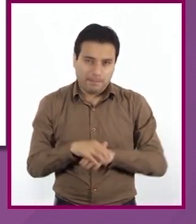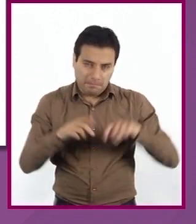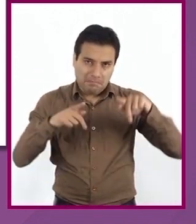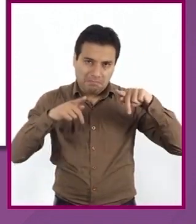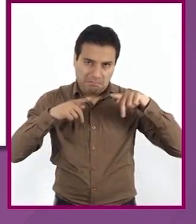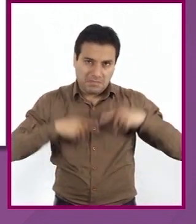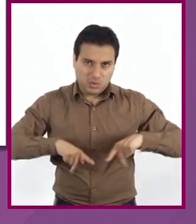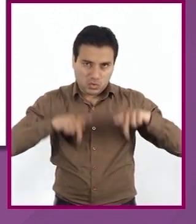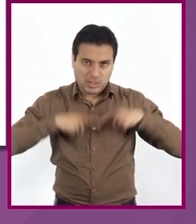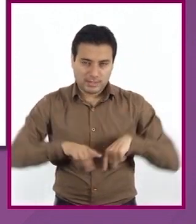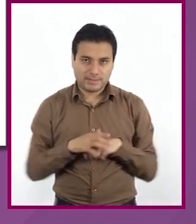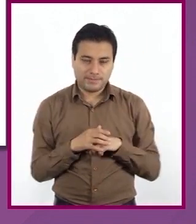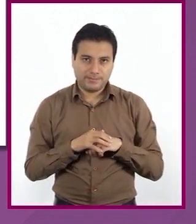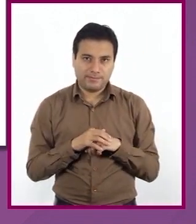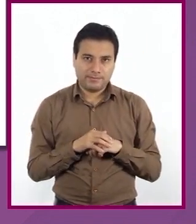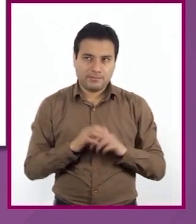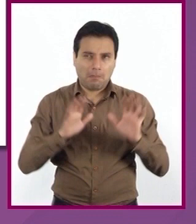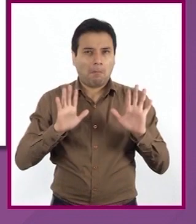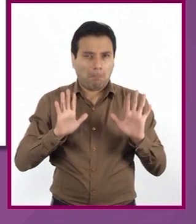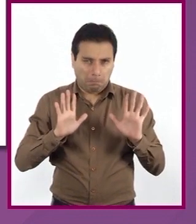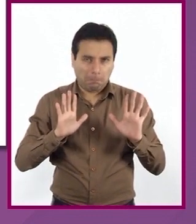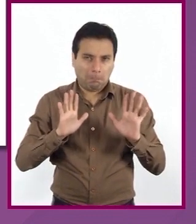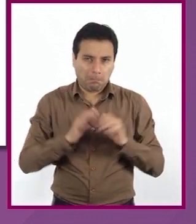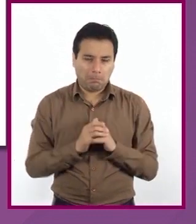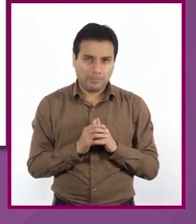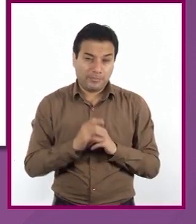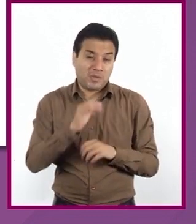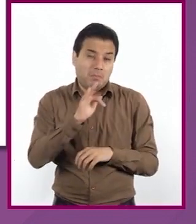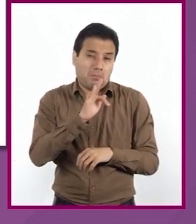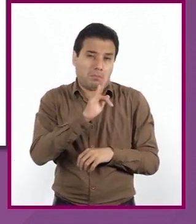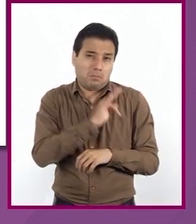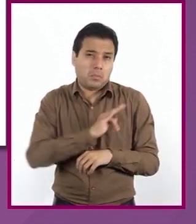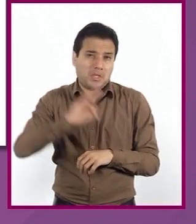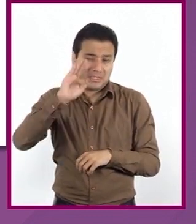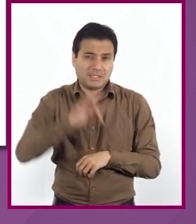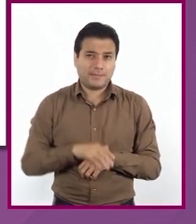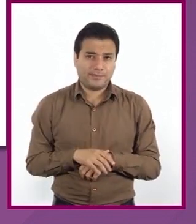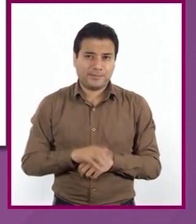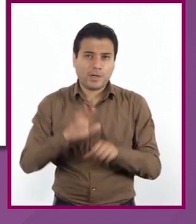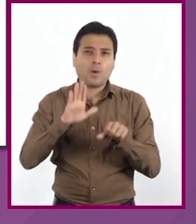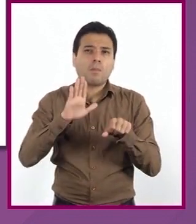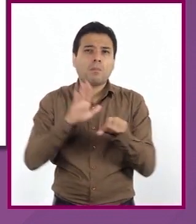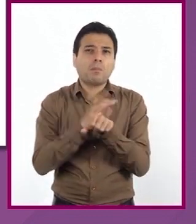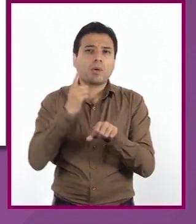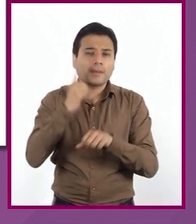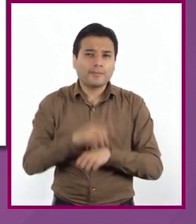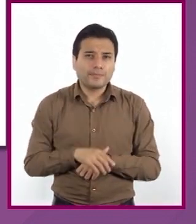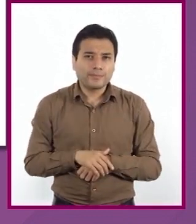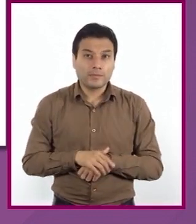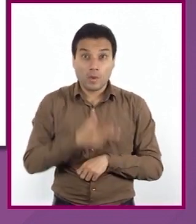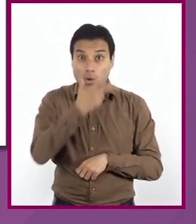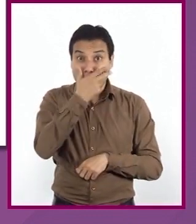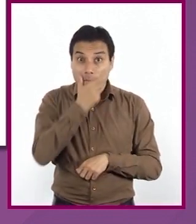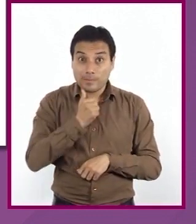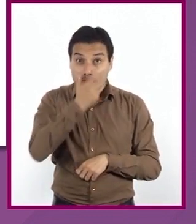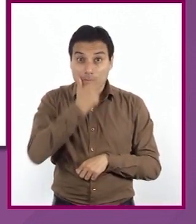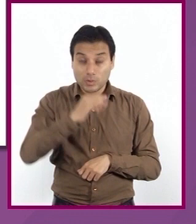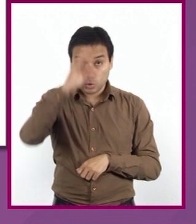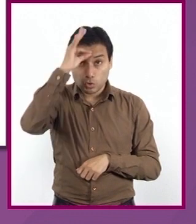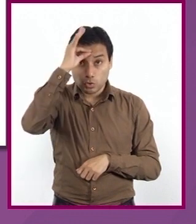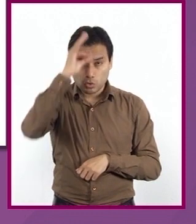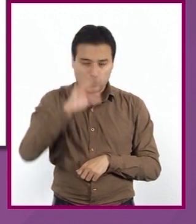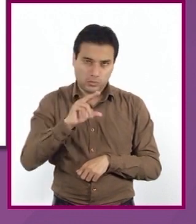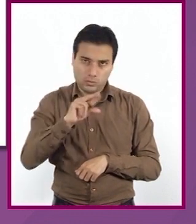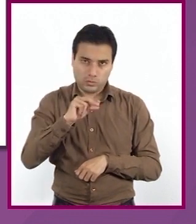estamos viendo, la cual suena lógico, porque Franklin fue muchas cosas en su vida, excepto tonto. Sacamos